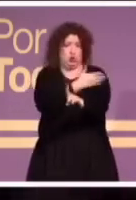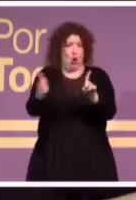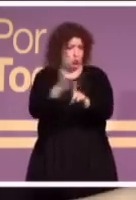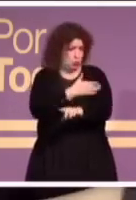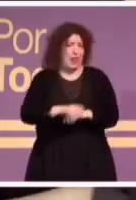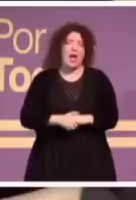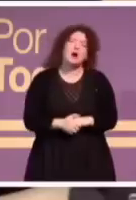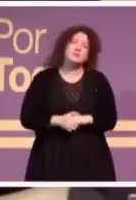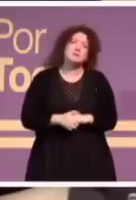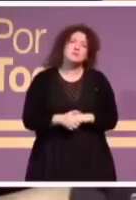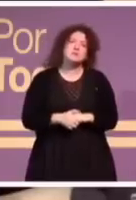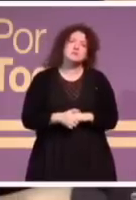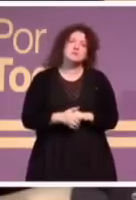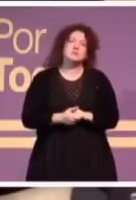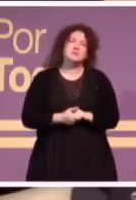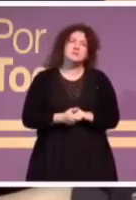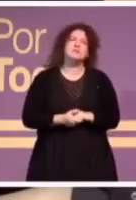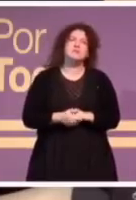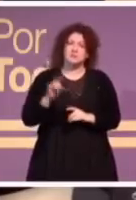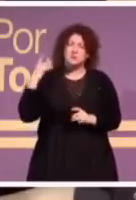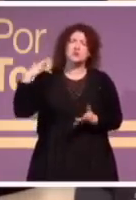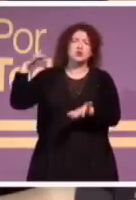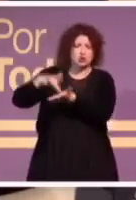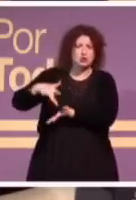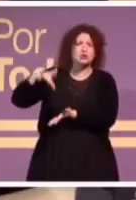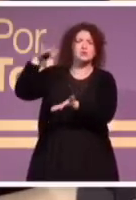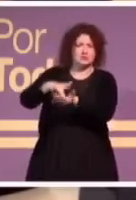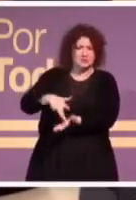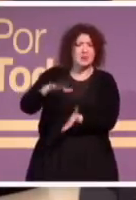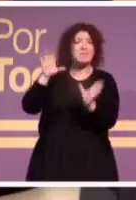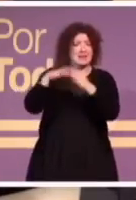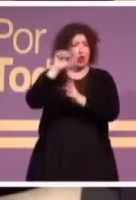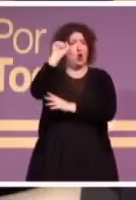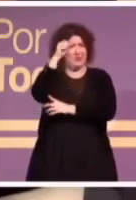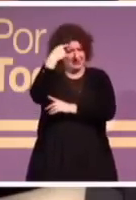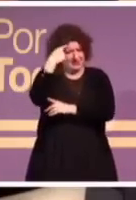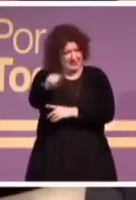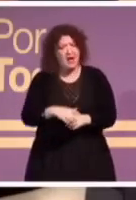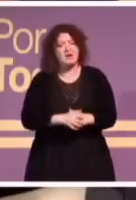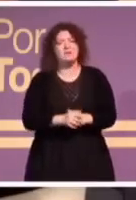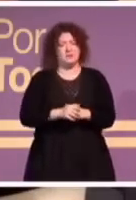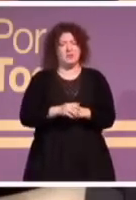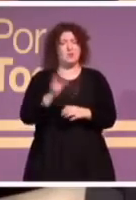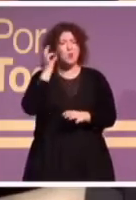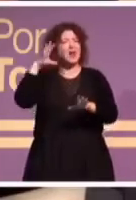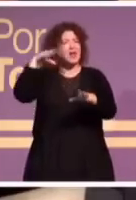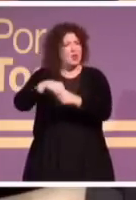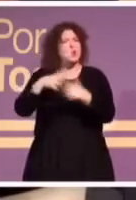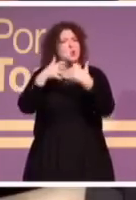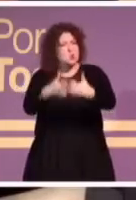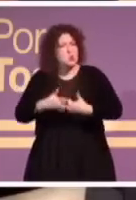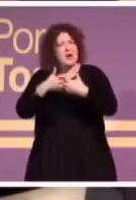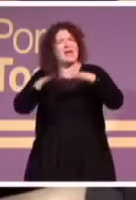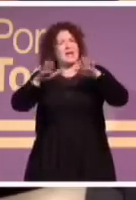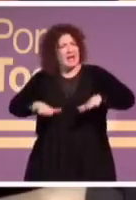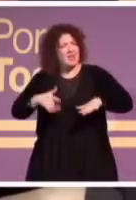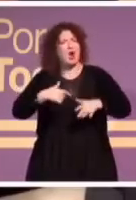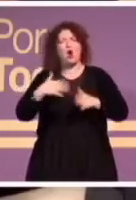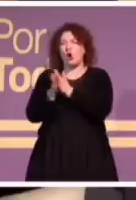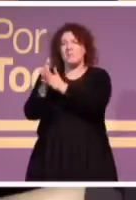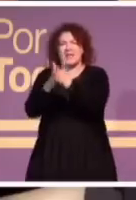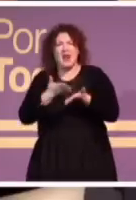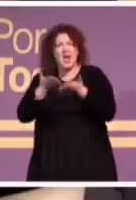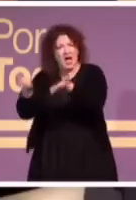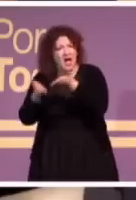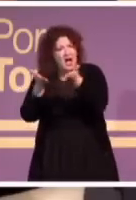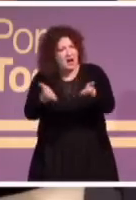Eso vivieron muchas compañeras del Partido Comunista de España, las que se quedaban aquí dentro a luchar, a ayudar a los compañeros a